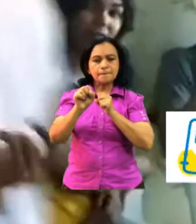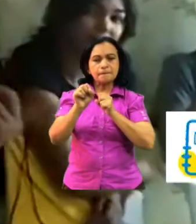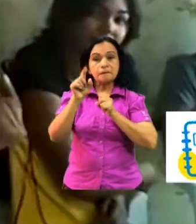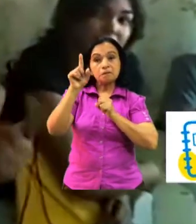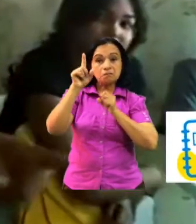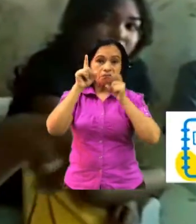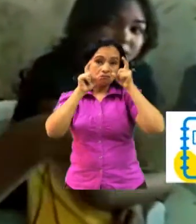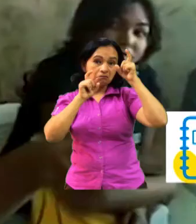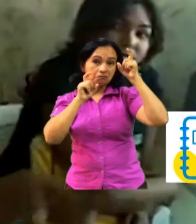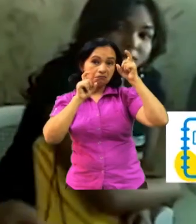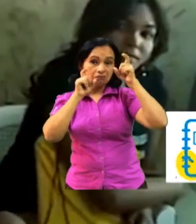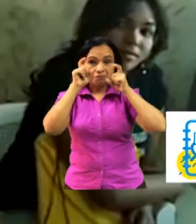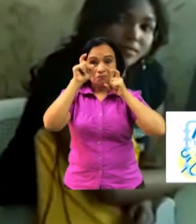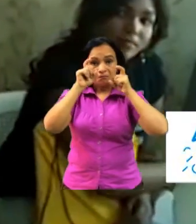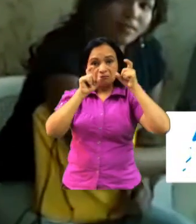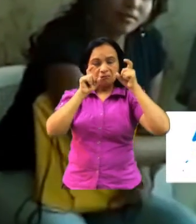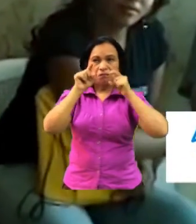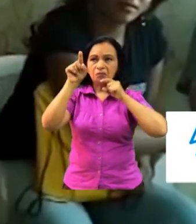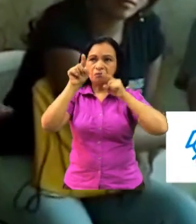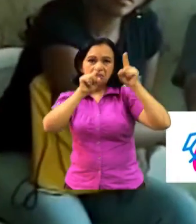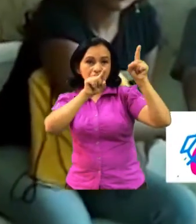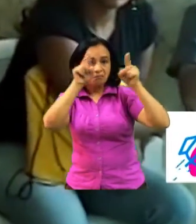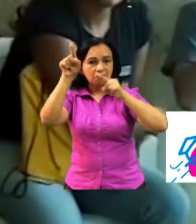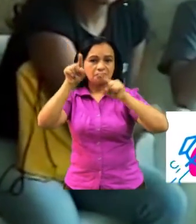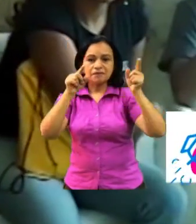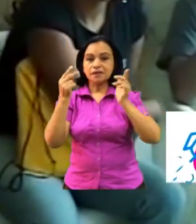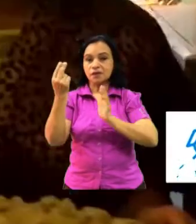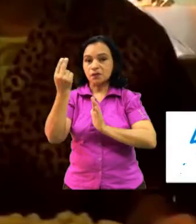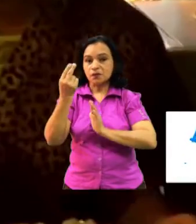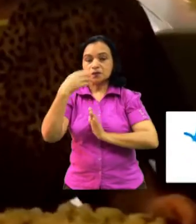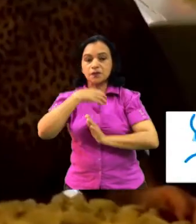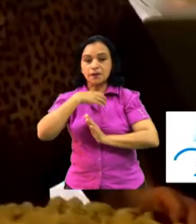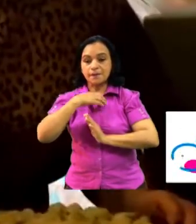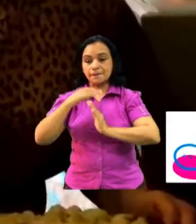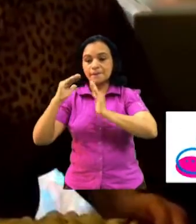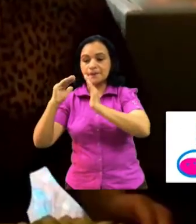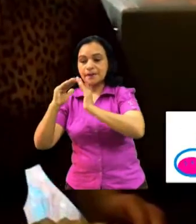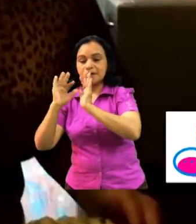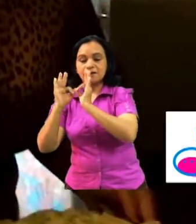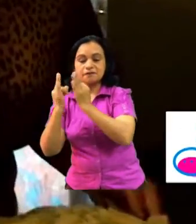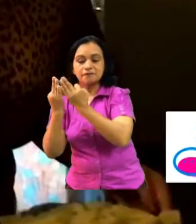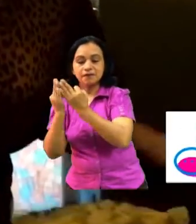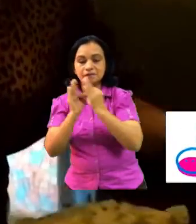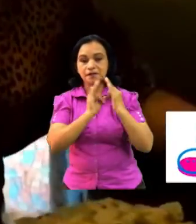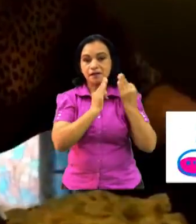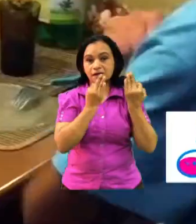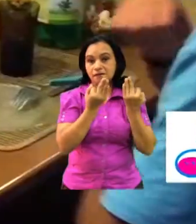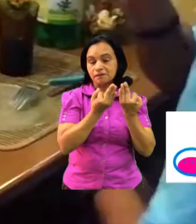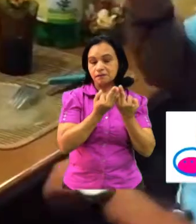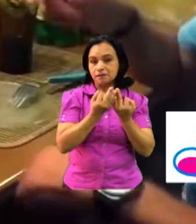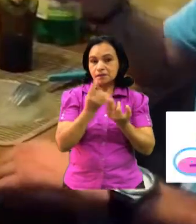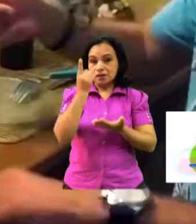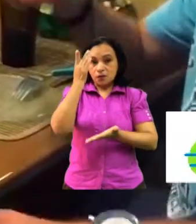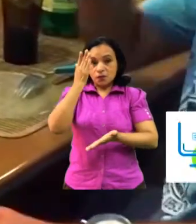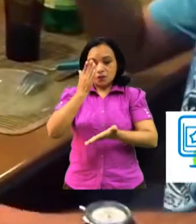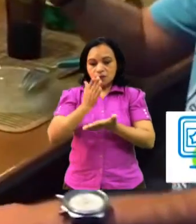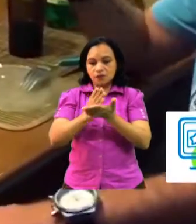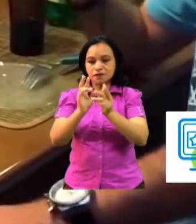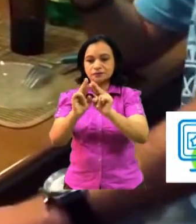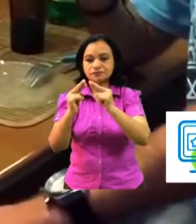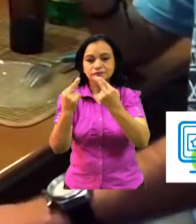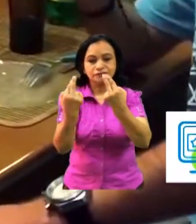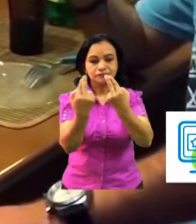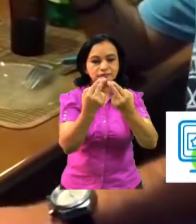signos gestuales algo rudimentarios, utilizados en el seno de sus propias familias, pero una vez que se los